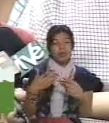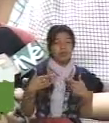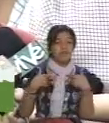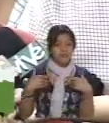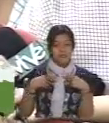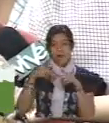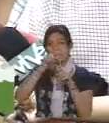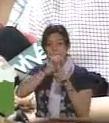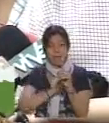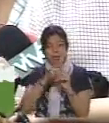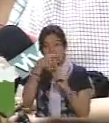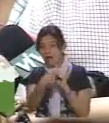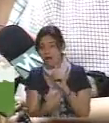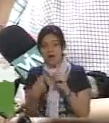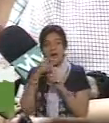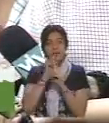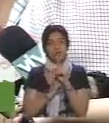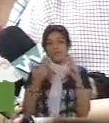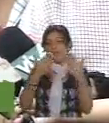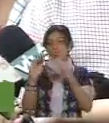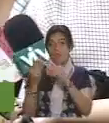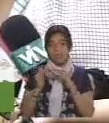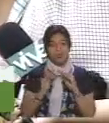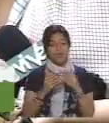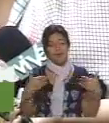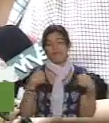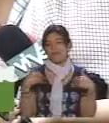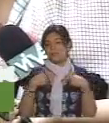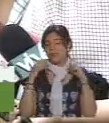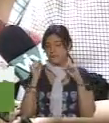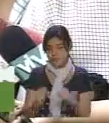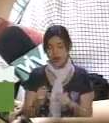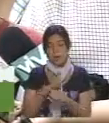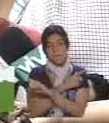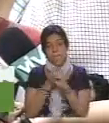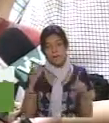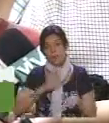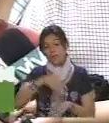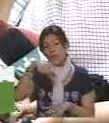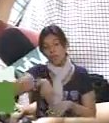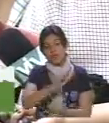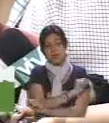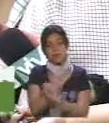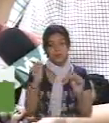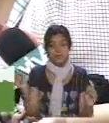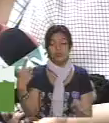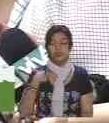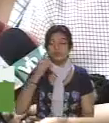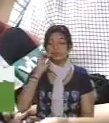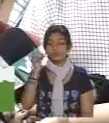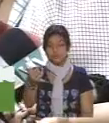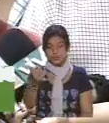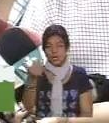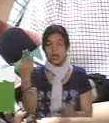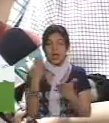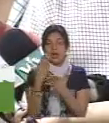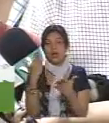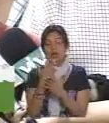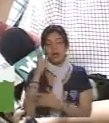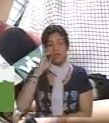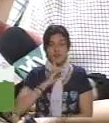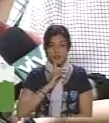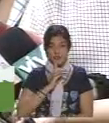hay fincas, hay muchas comunidades. Gracias a que esta mañana yo llamé a la alcaldía